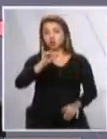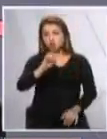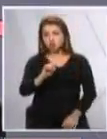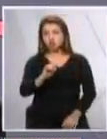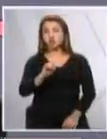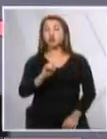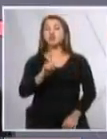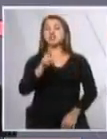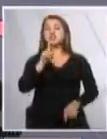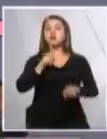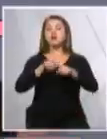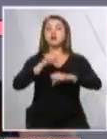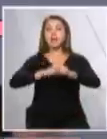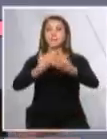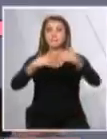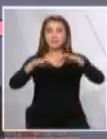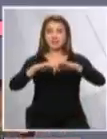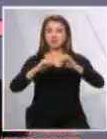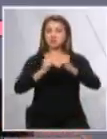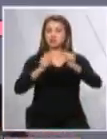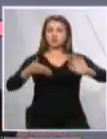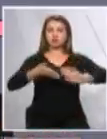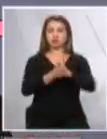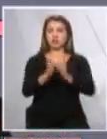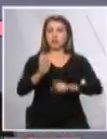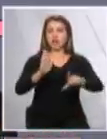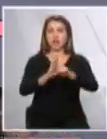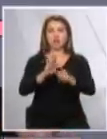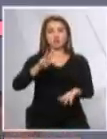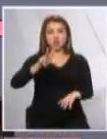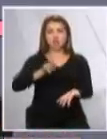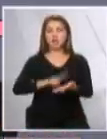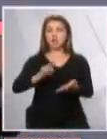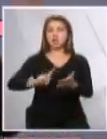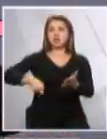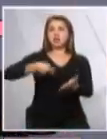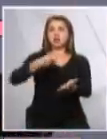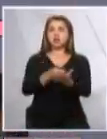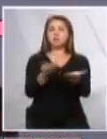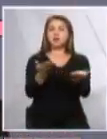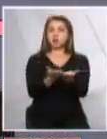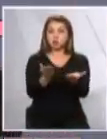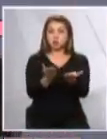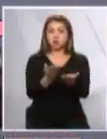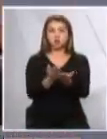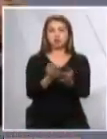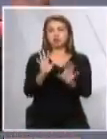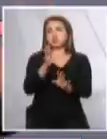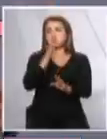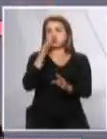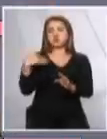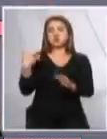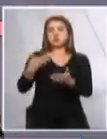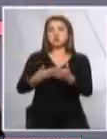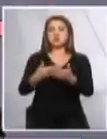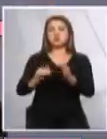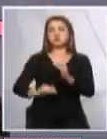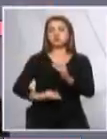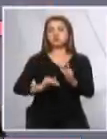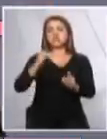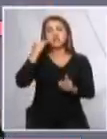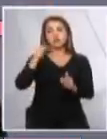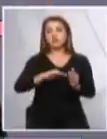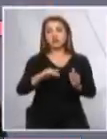empresa con todas las de la ley, real, ¿verdad? Y que compra estudios desde, no sé, materias de la infancia